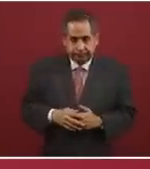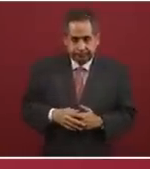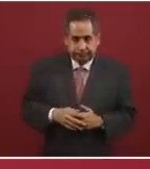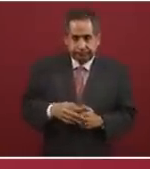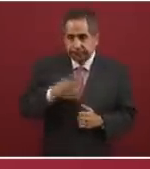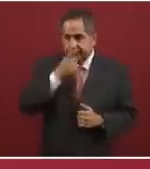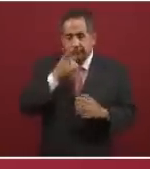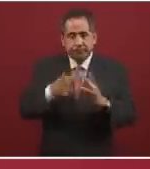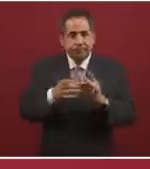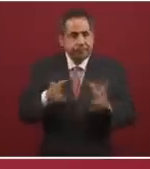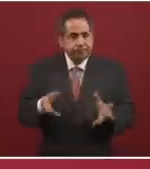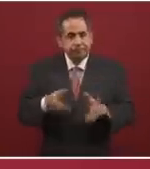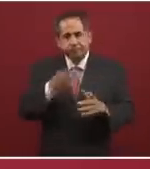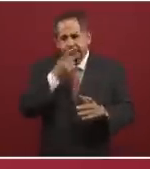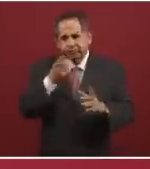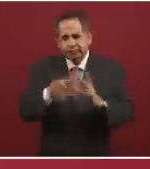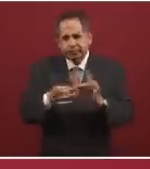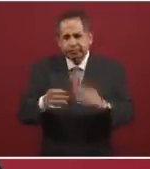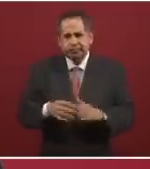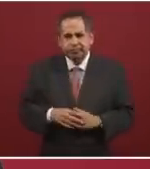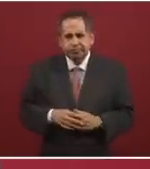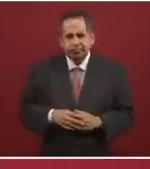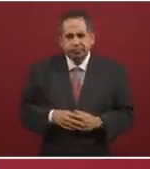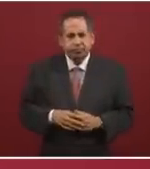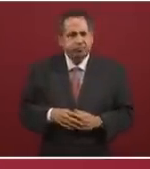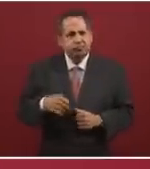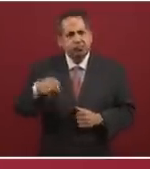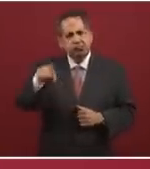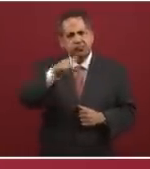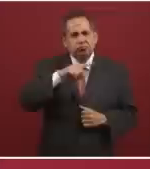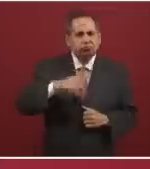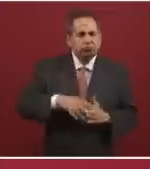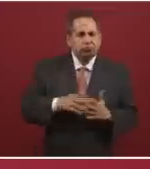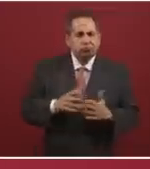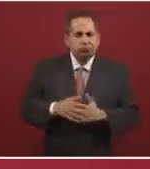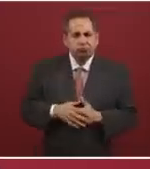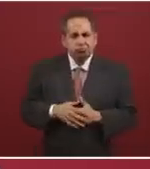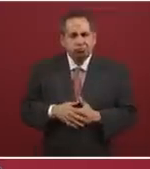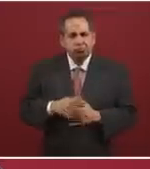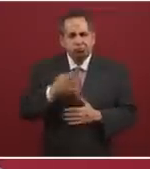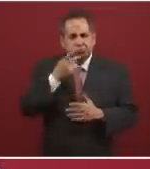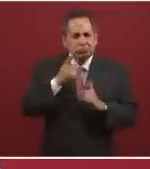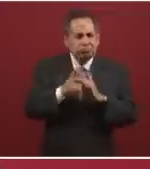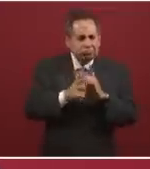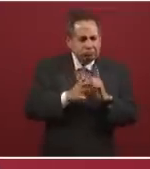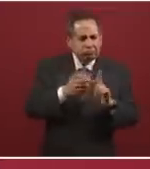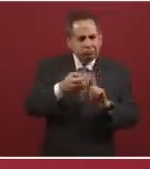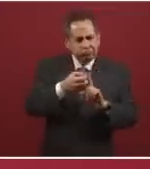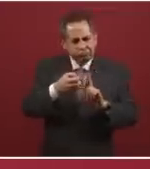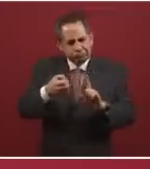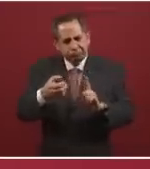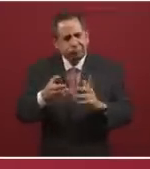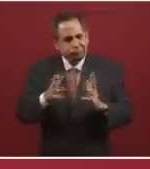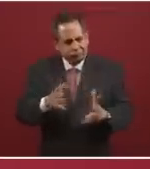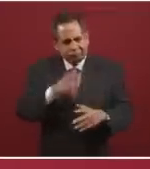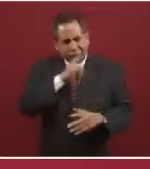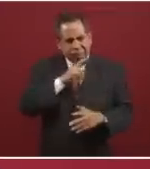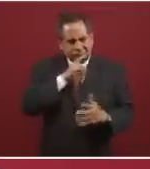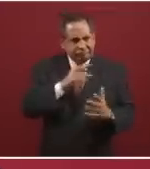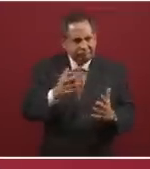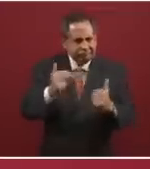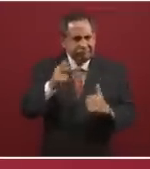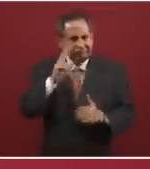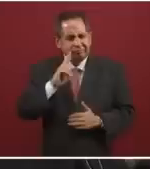rápido, usted que no habla de corrido, pero a ver, dígalo rápido en lo que